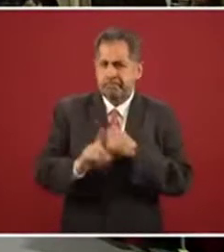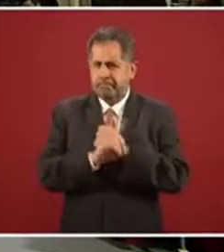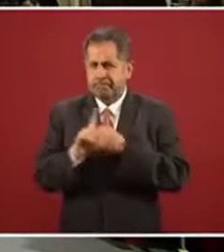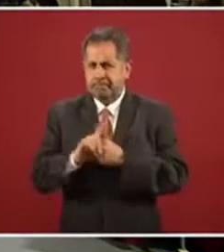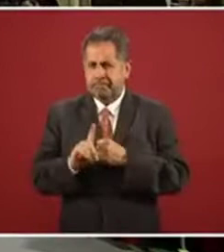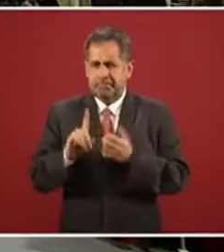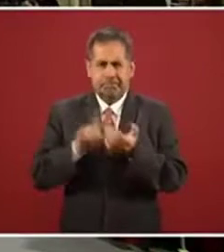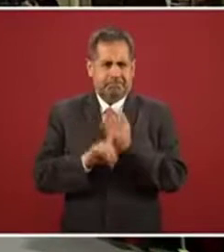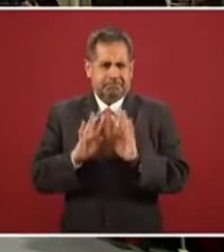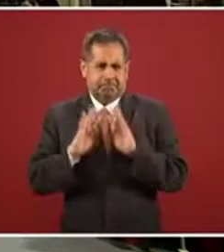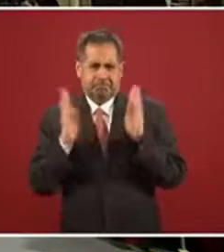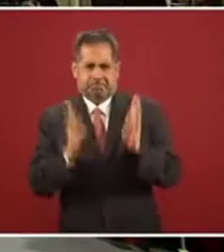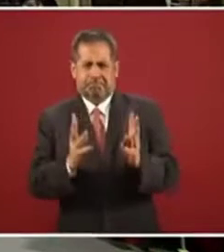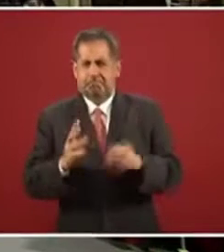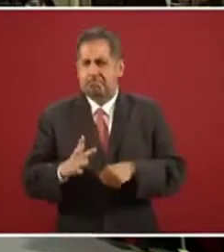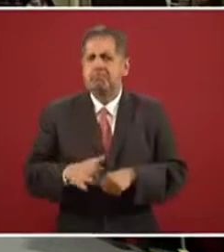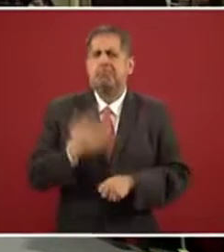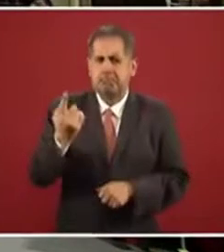tipo de despliegue. Por favor.